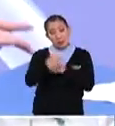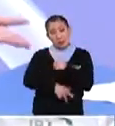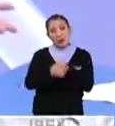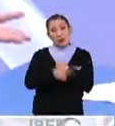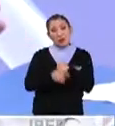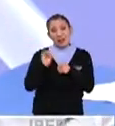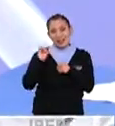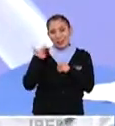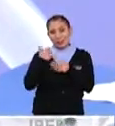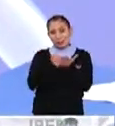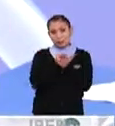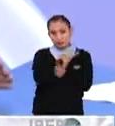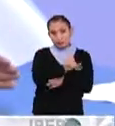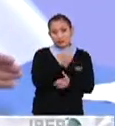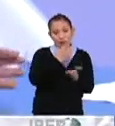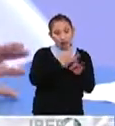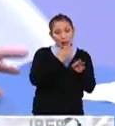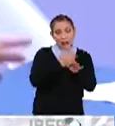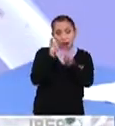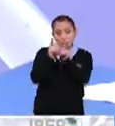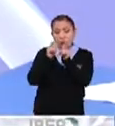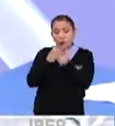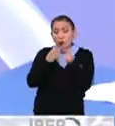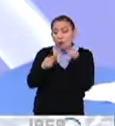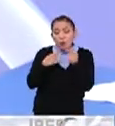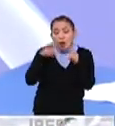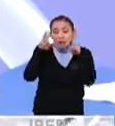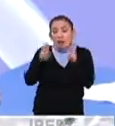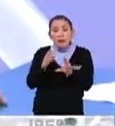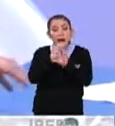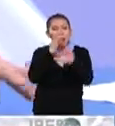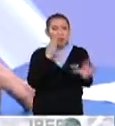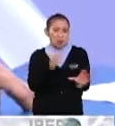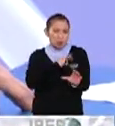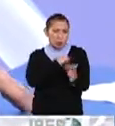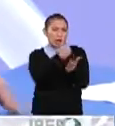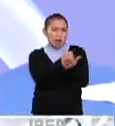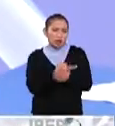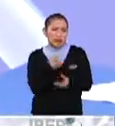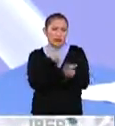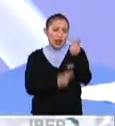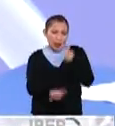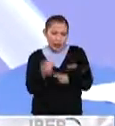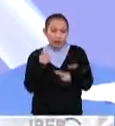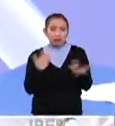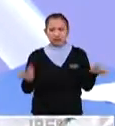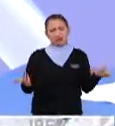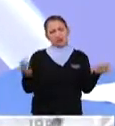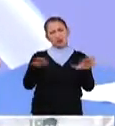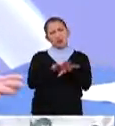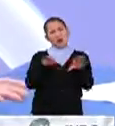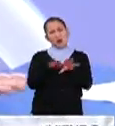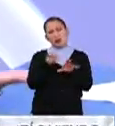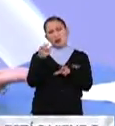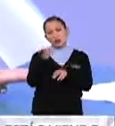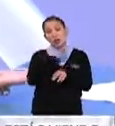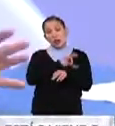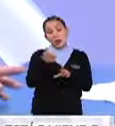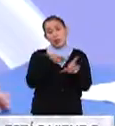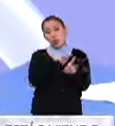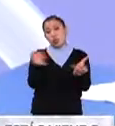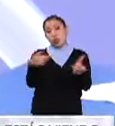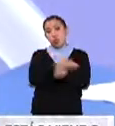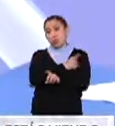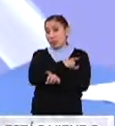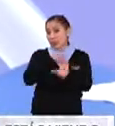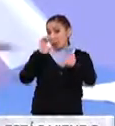con lo que se están decidiendo hoy desde la caravana, con el tema de los camiones, que si la gente se los presta, que si no. Entonces, todo esto creo que podría desvirtuar.